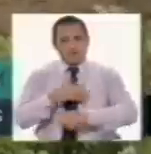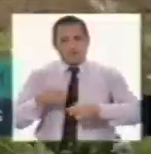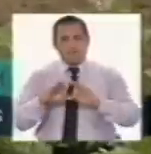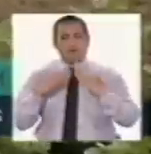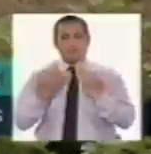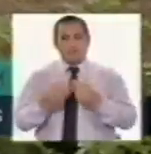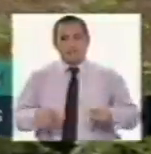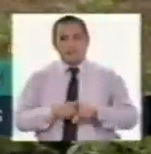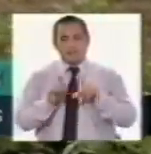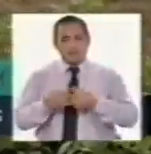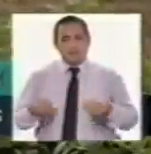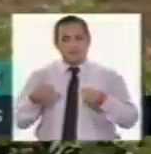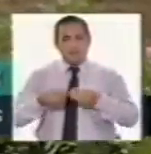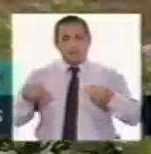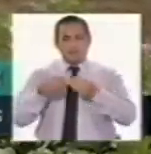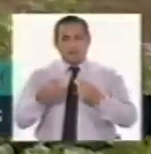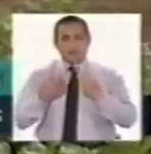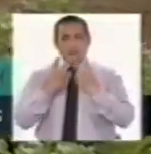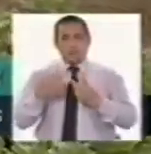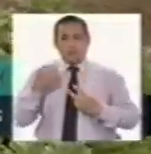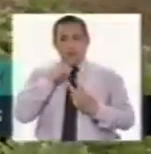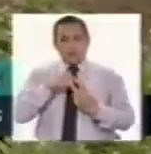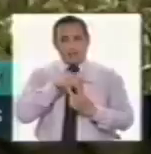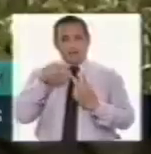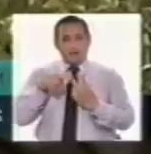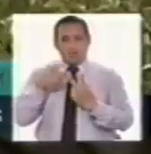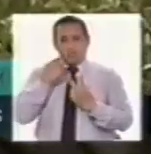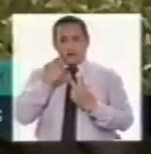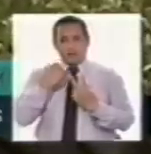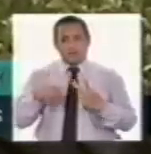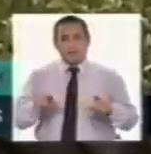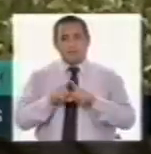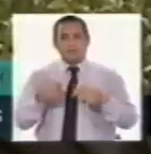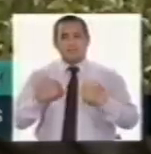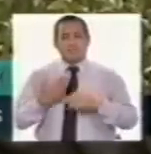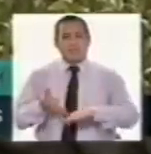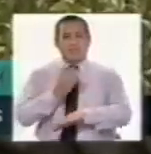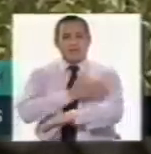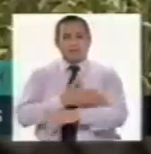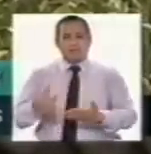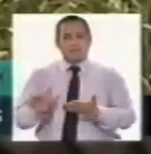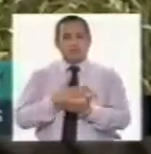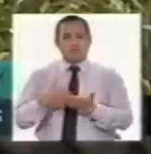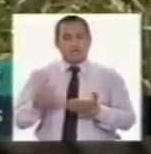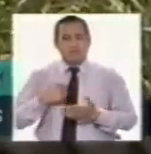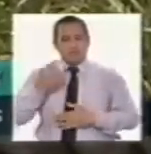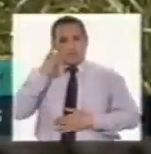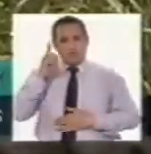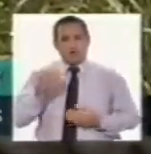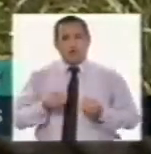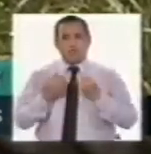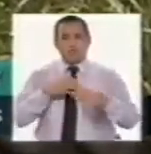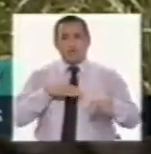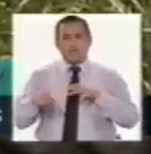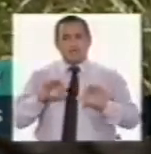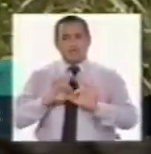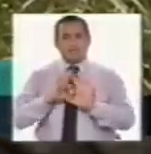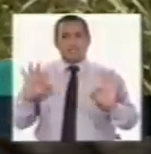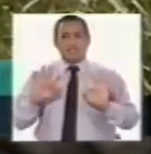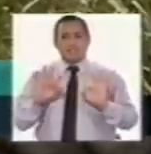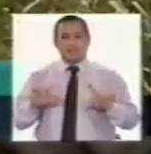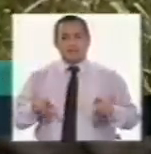familias acceden a este beneficio como Melchor constantina ente no sabíamos Cómo crear